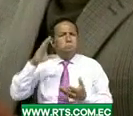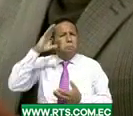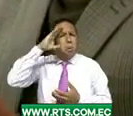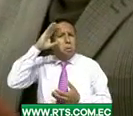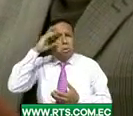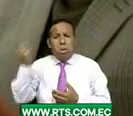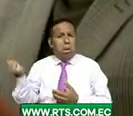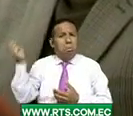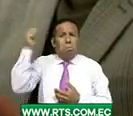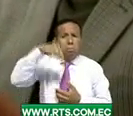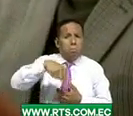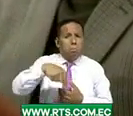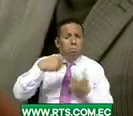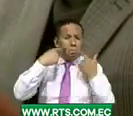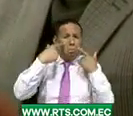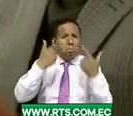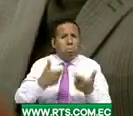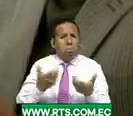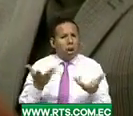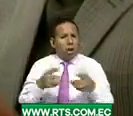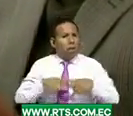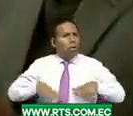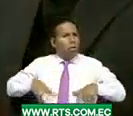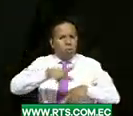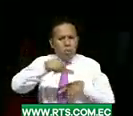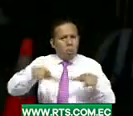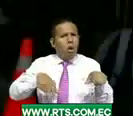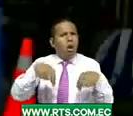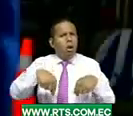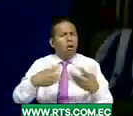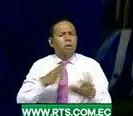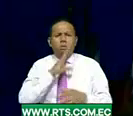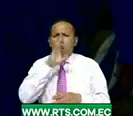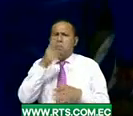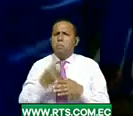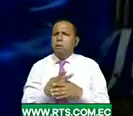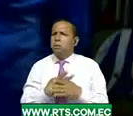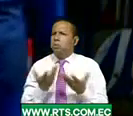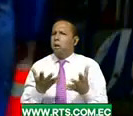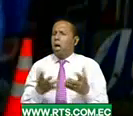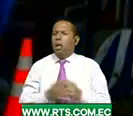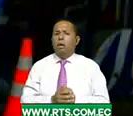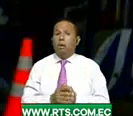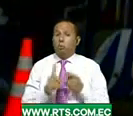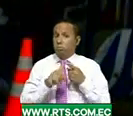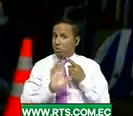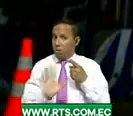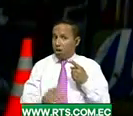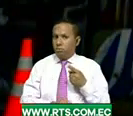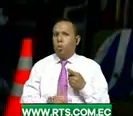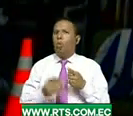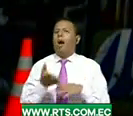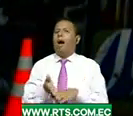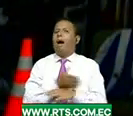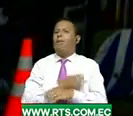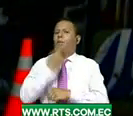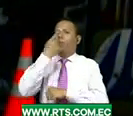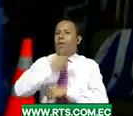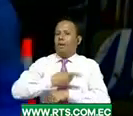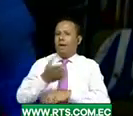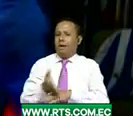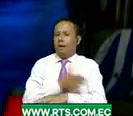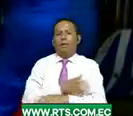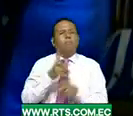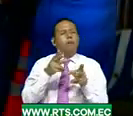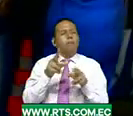escasa la vigilancia, sabiendo que es una zona comercial. Pero no fue el único evento. Un día antes, igual en la noche, una gasolinera